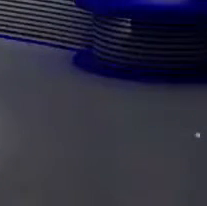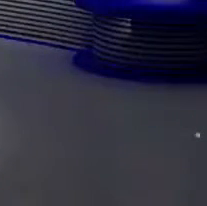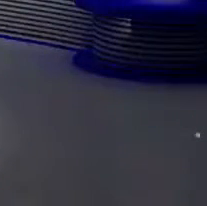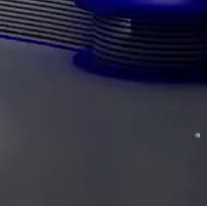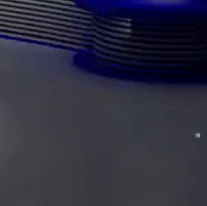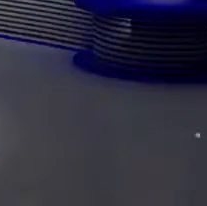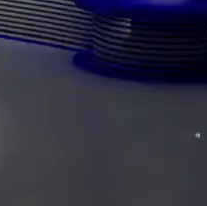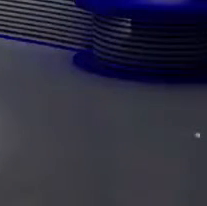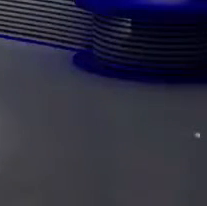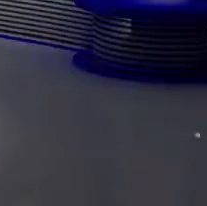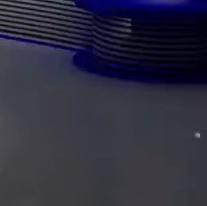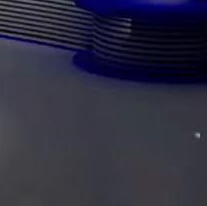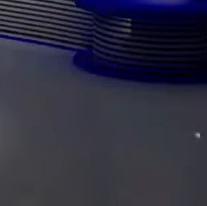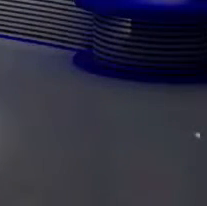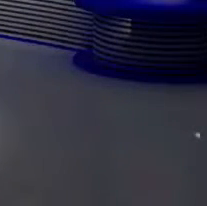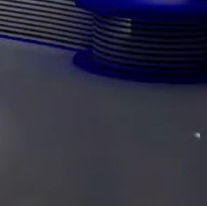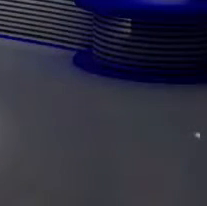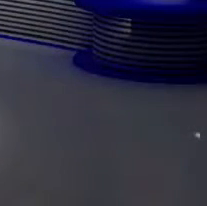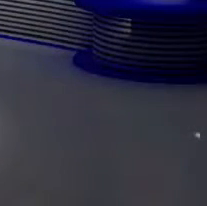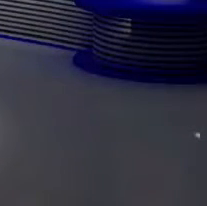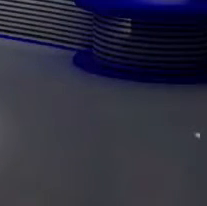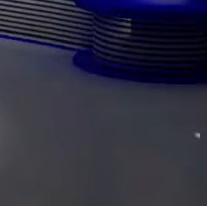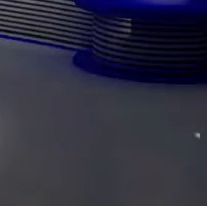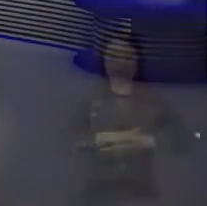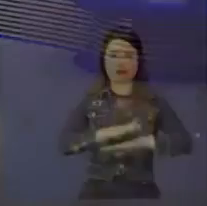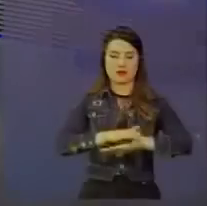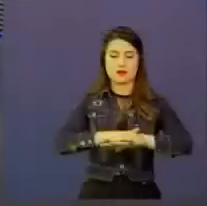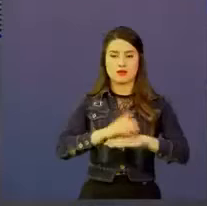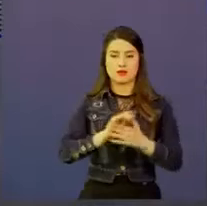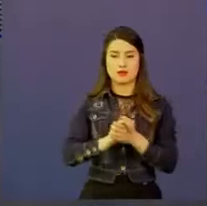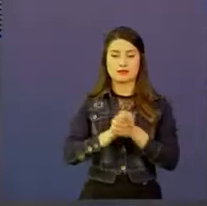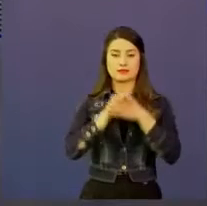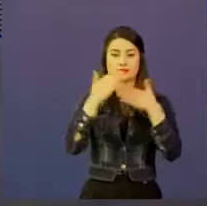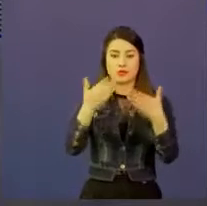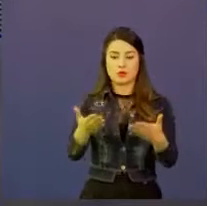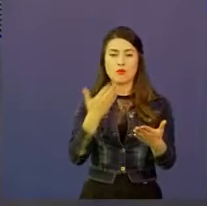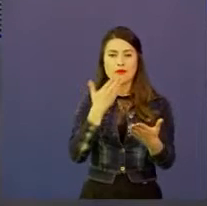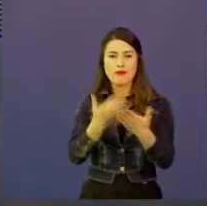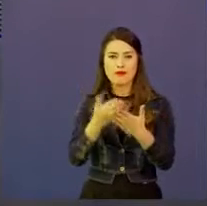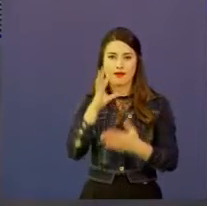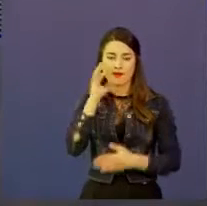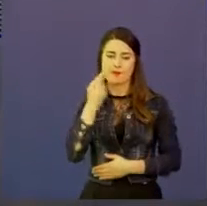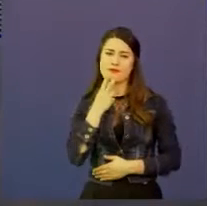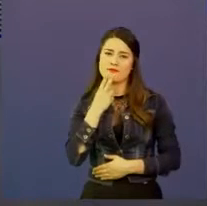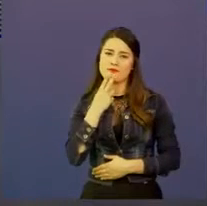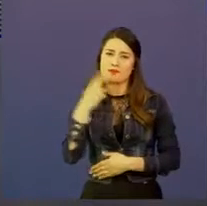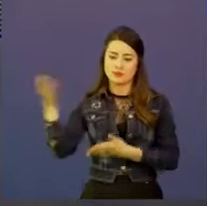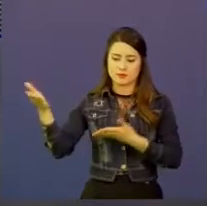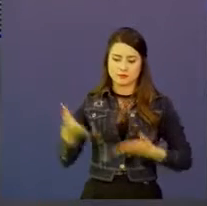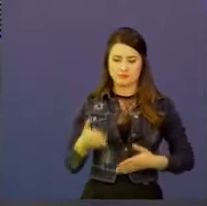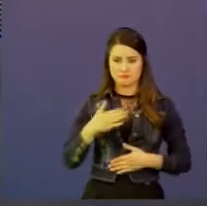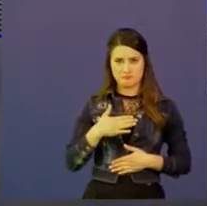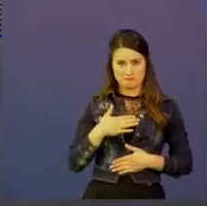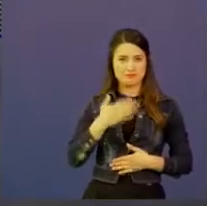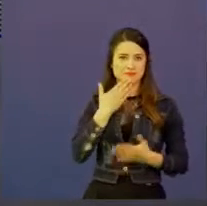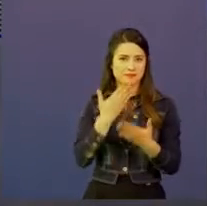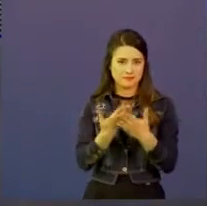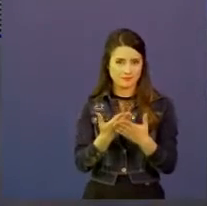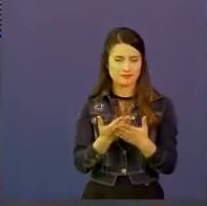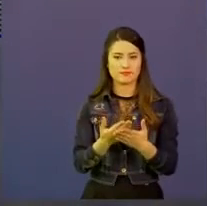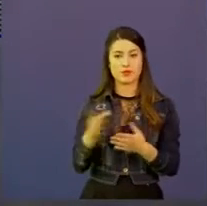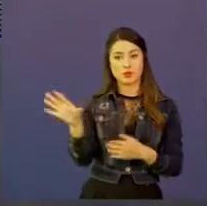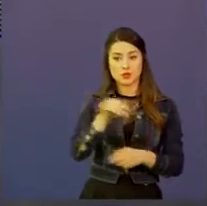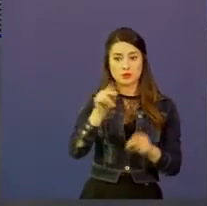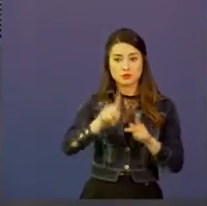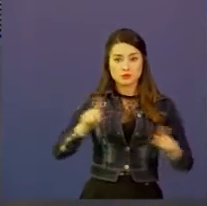Hola, muy buenas tardes para todos. Un saludo muy especial. Muchas gracias, Víctor, por esa presentación. Queremos saludar muy especialmente a todas estas personas